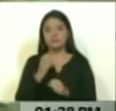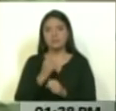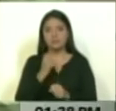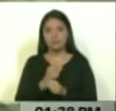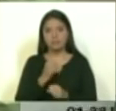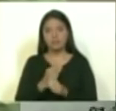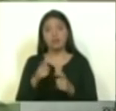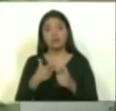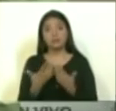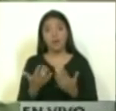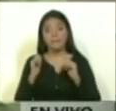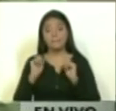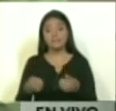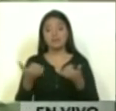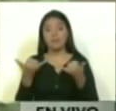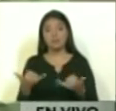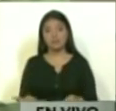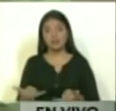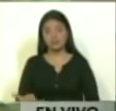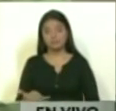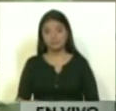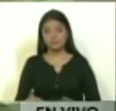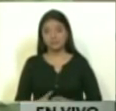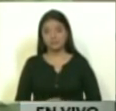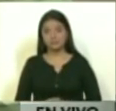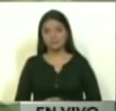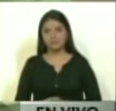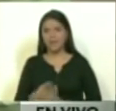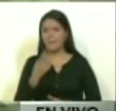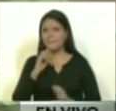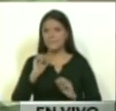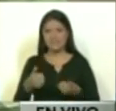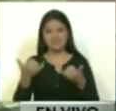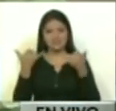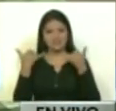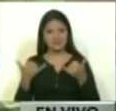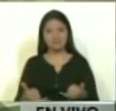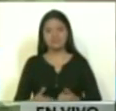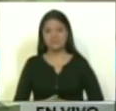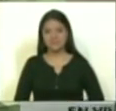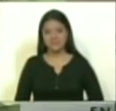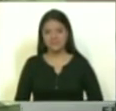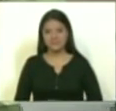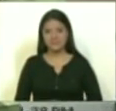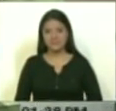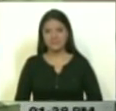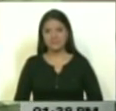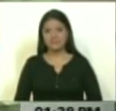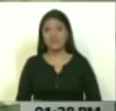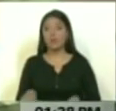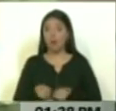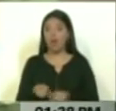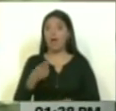que arrancamos en fa, ¿se dice? Sí. Correcto. Igualmente ayer, para